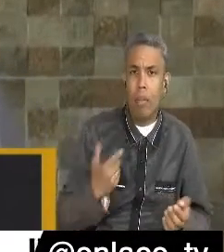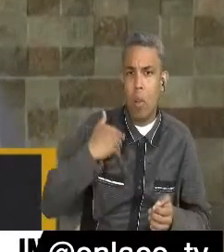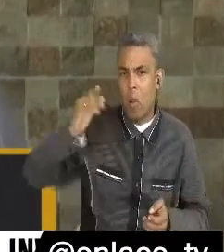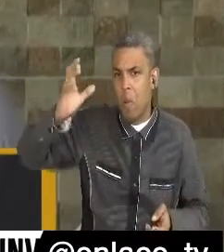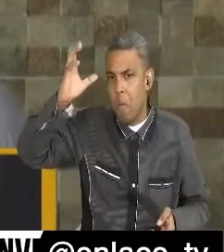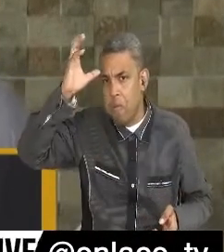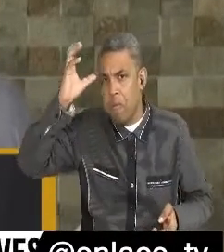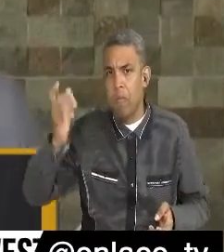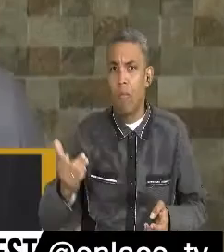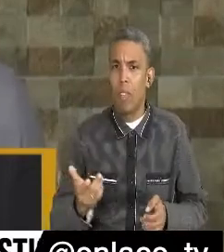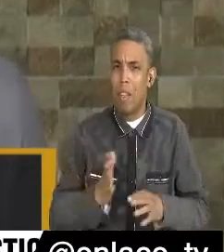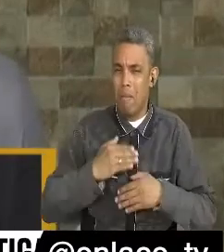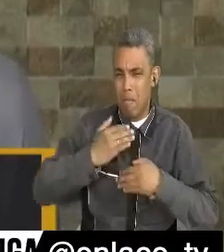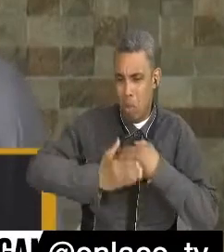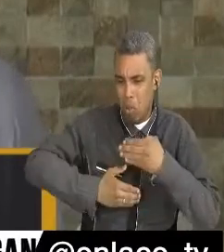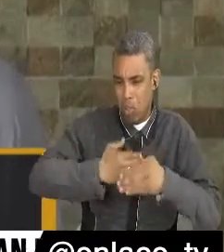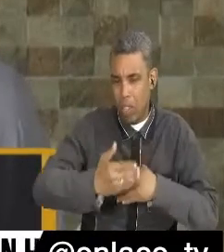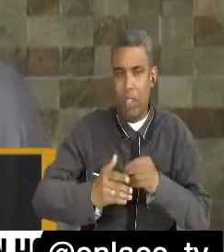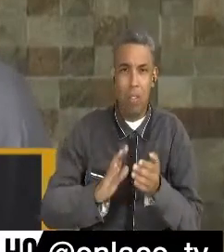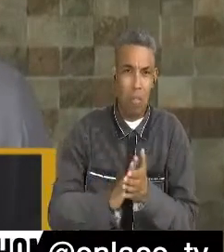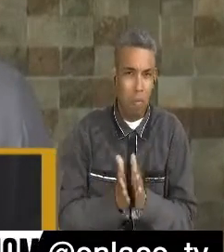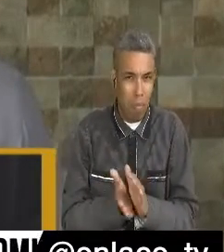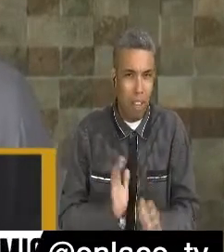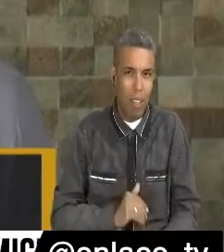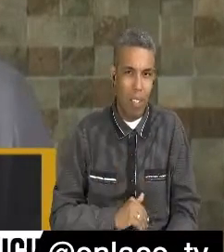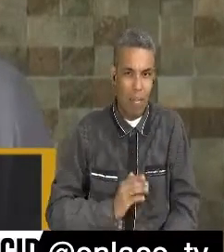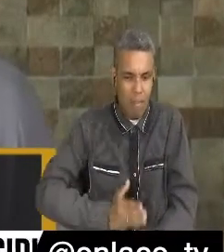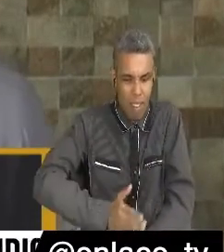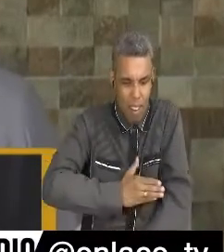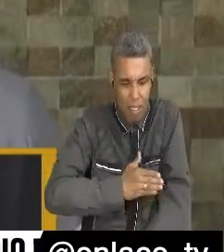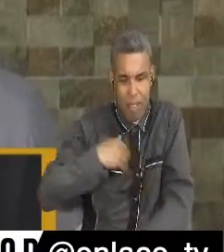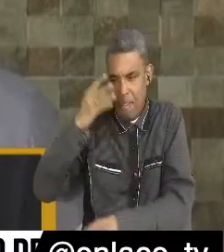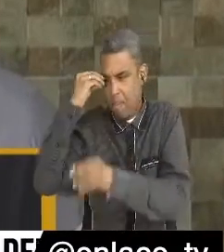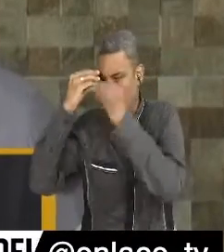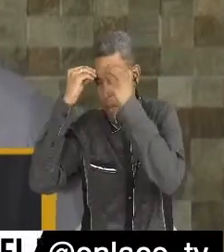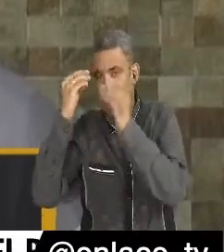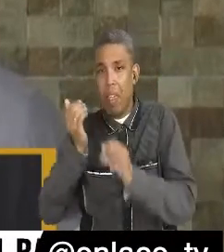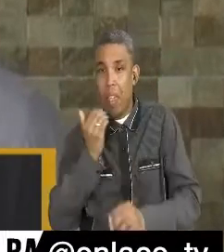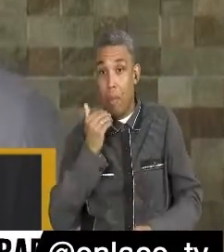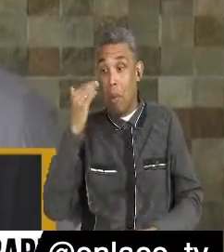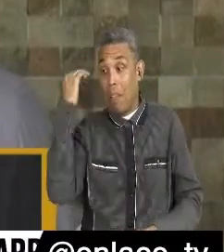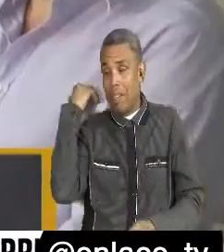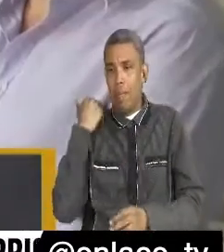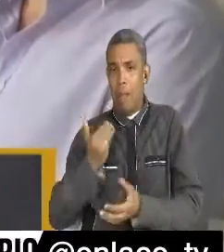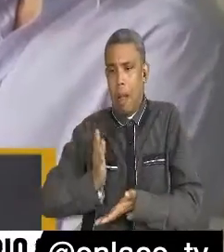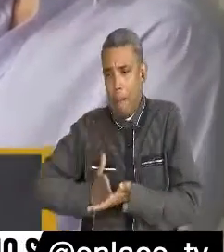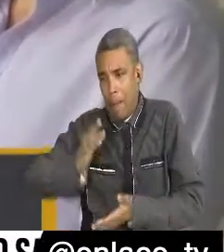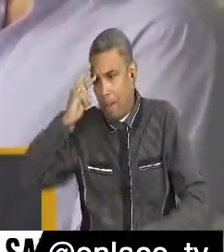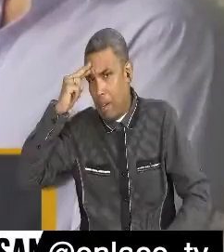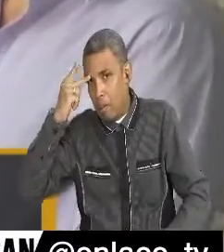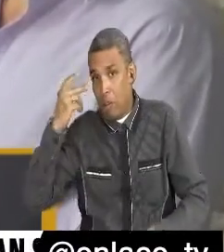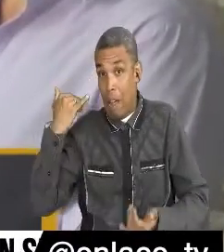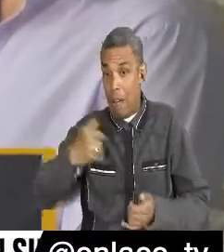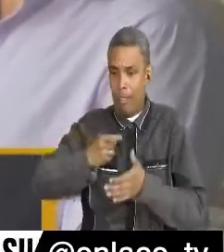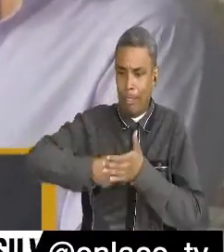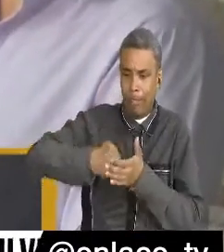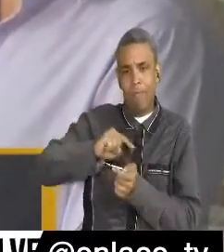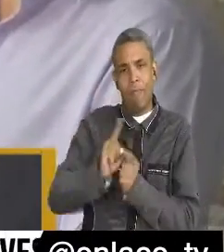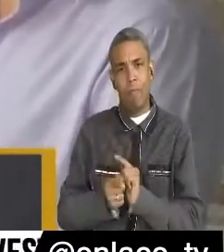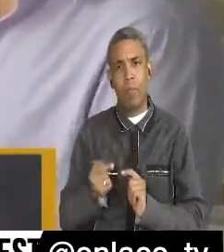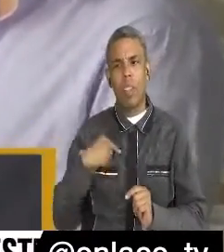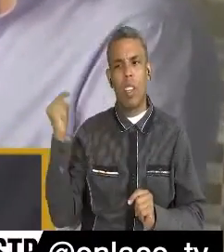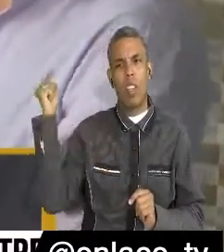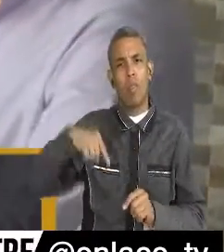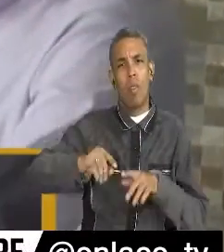conocimiento, los aprendizajes, los errores, para que no los volvamos a cometer. Hasta este miércoles estará en Barranca